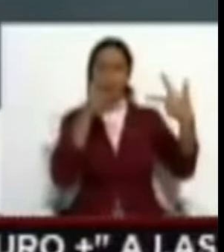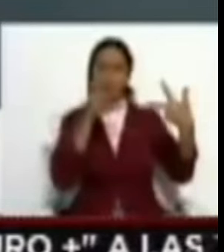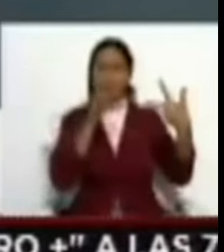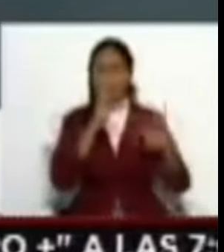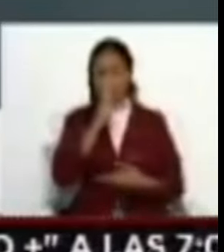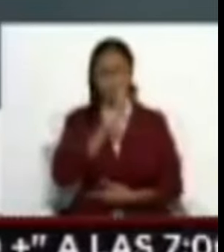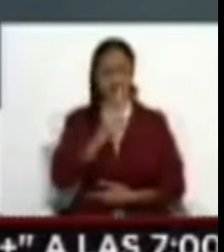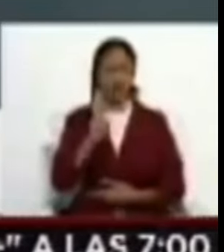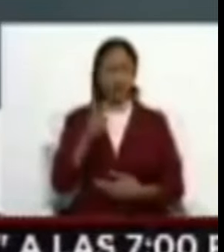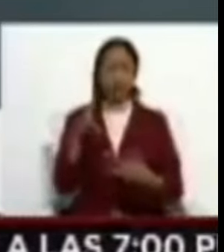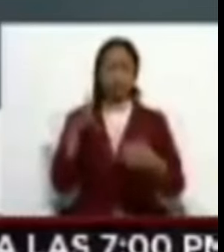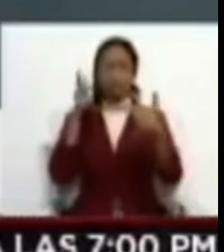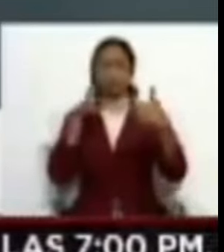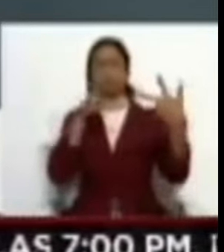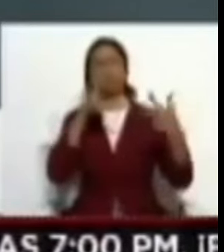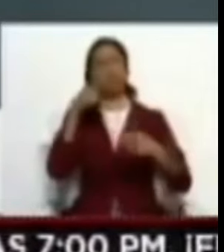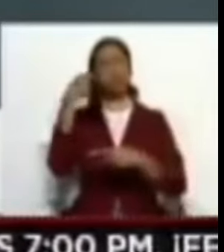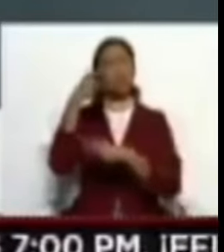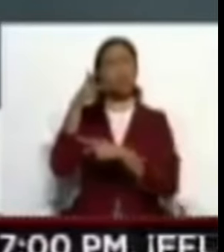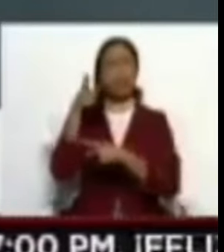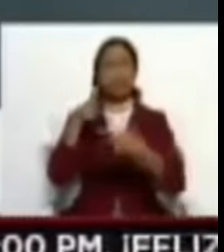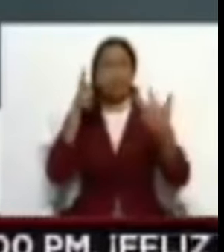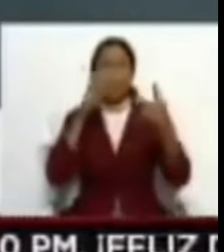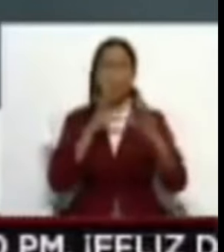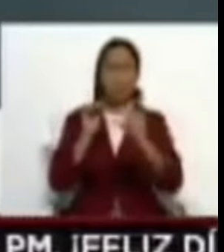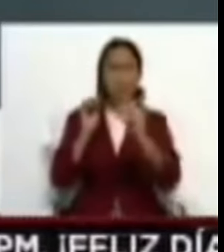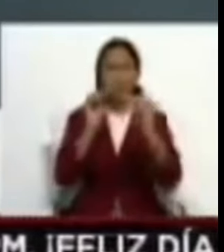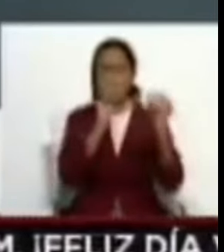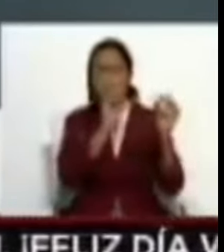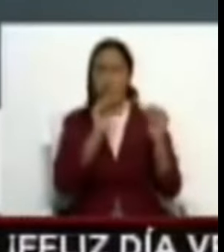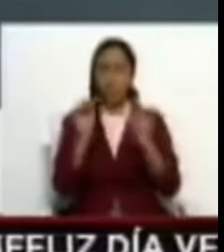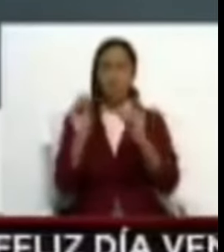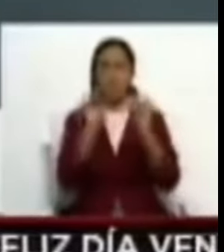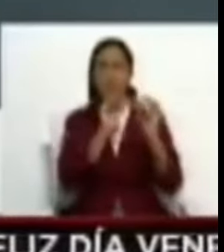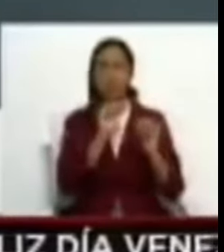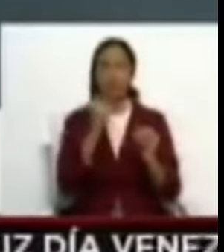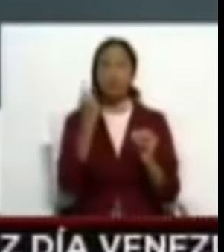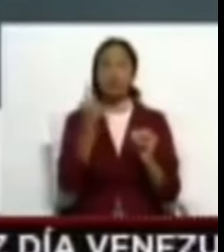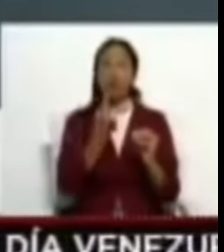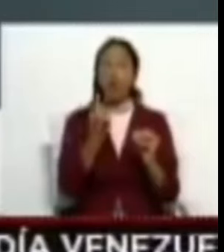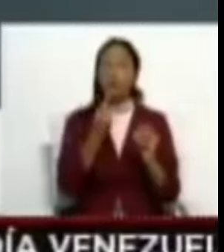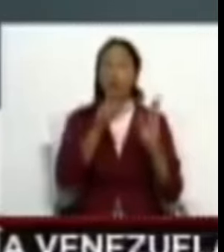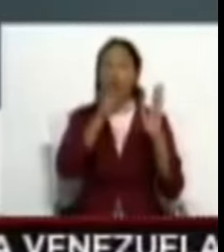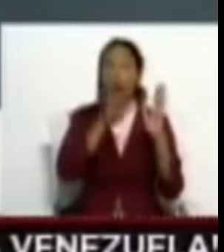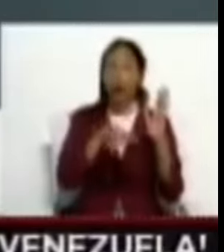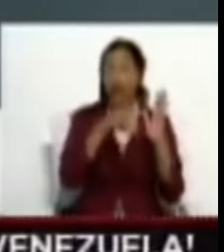directo, entregando no solamente planes y claves, sino